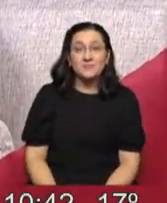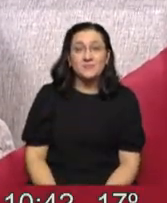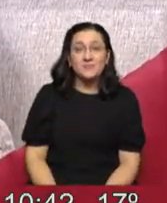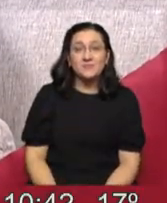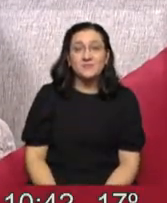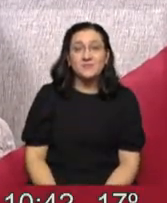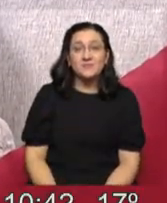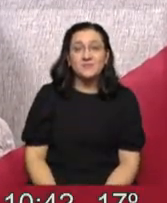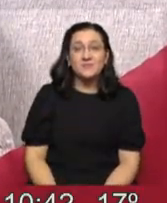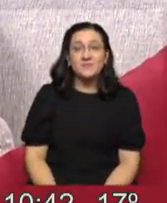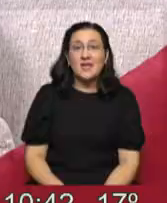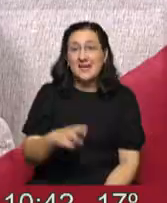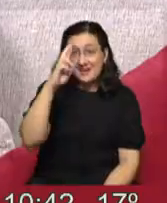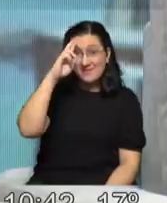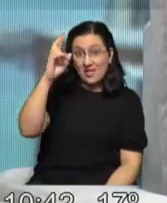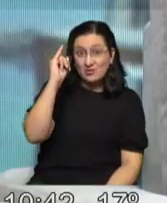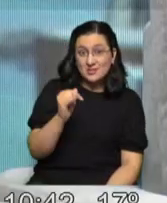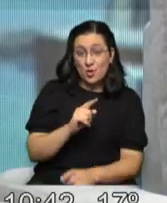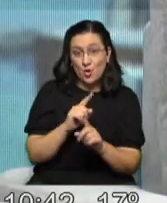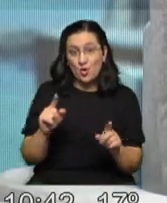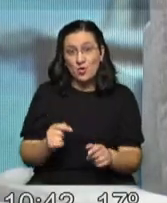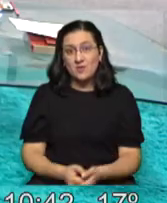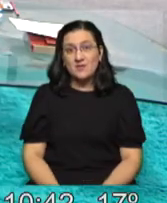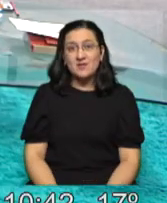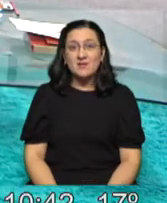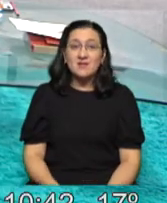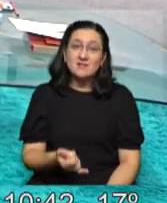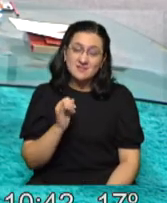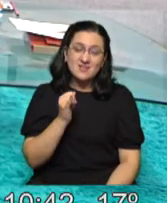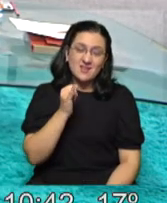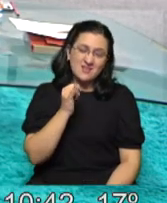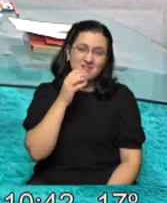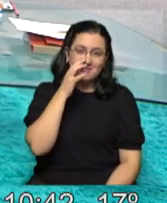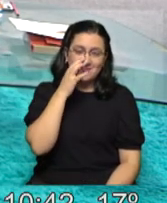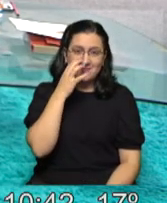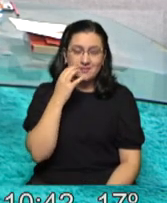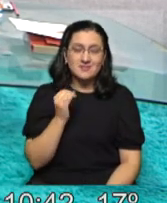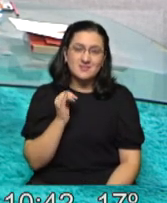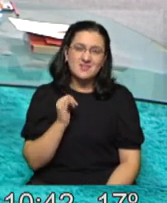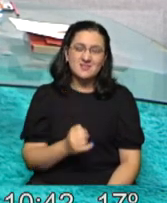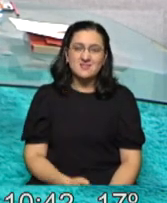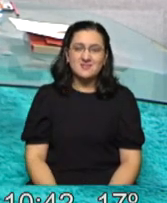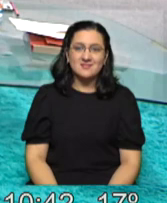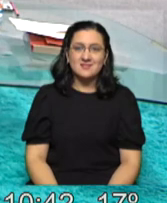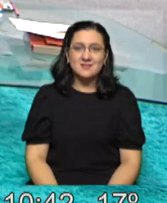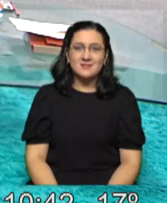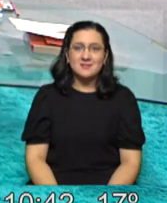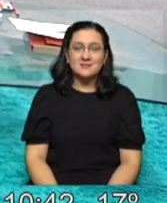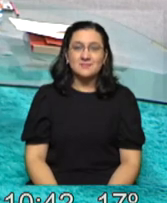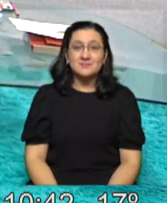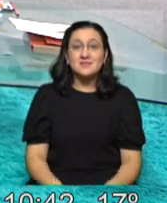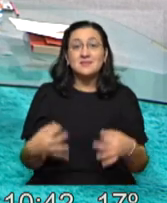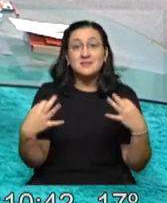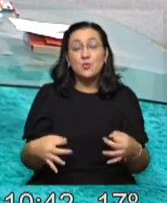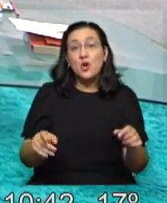Hombre. ¿Respetado? ¿Lo respetamos o no lo respetamos nada? Sí, bueno, sí. Hay gente que no respetamos nada. Sí. Hay gente que no respeta nada, pero. No, seguro sí. No es